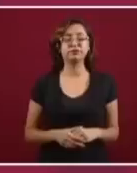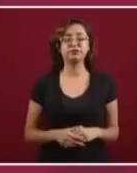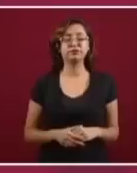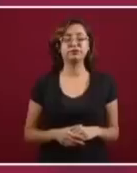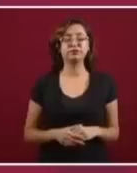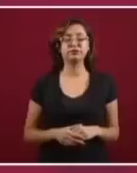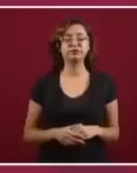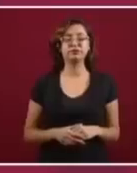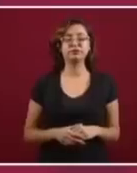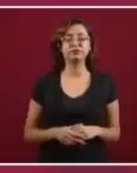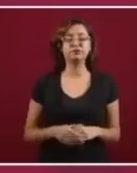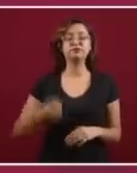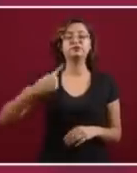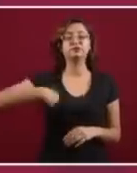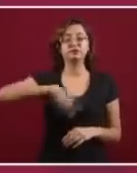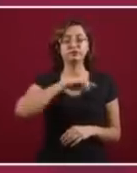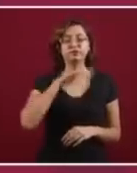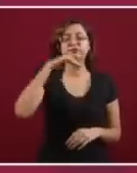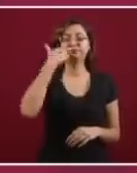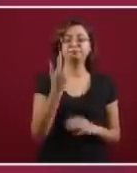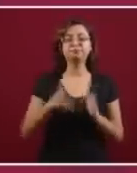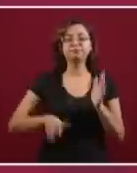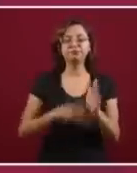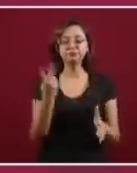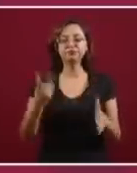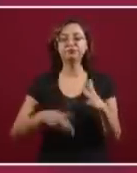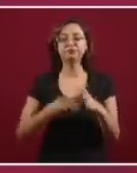y estar constantemente informando